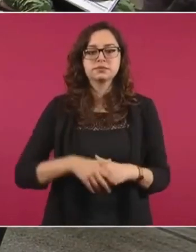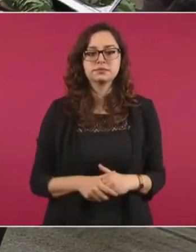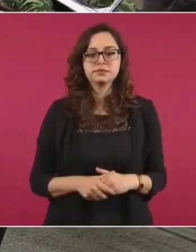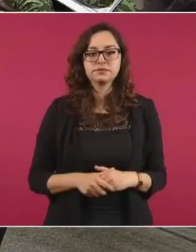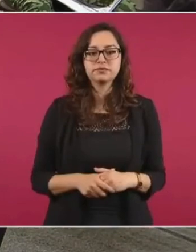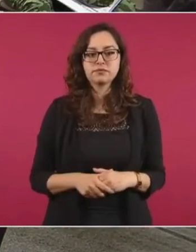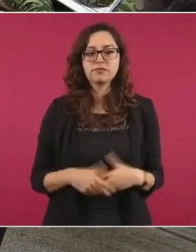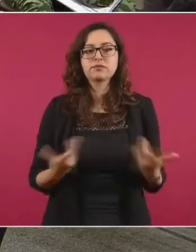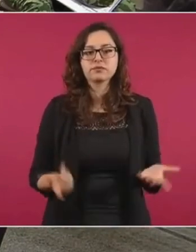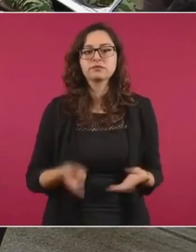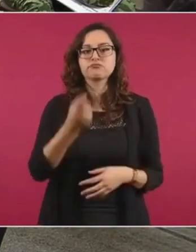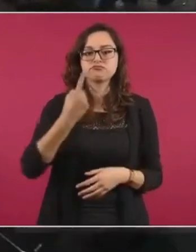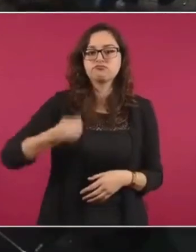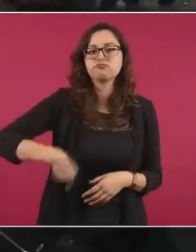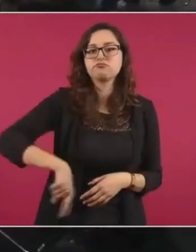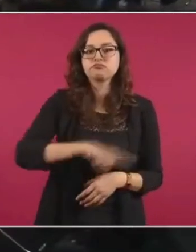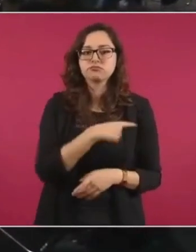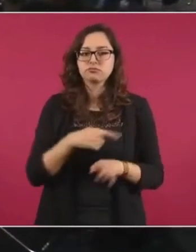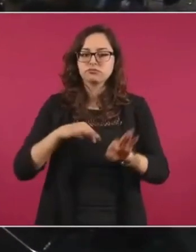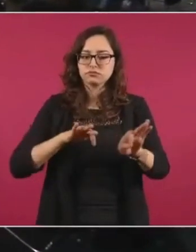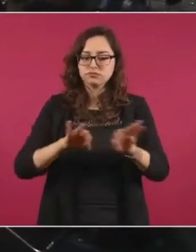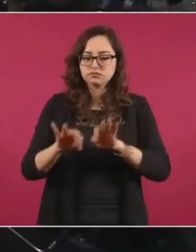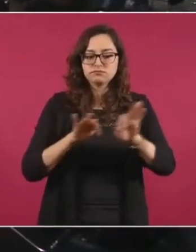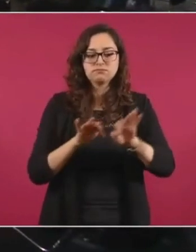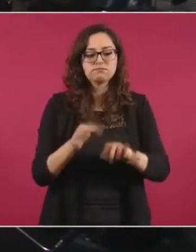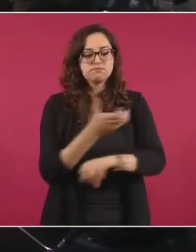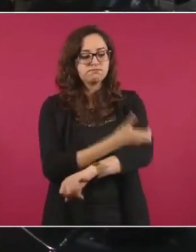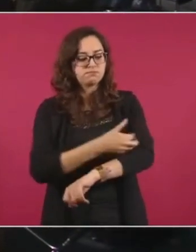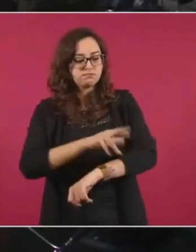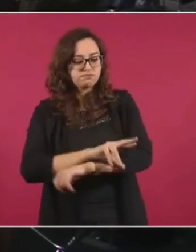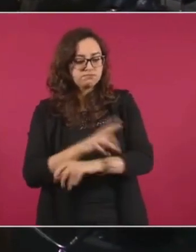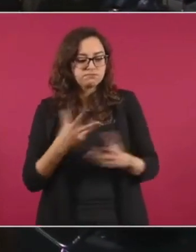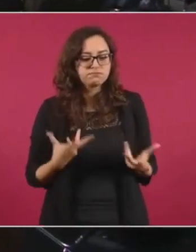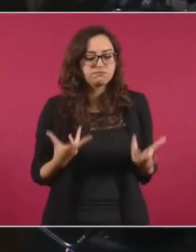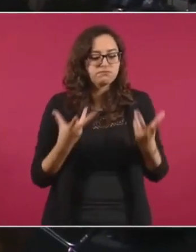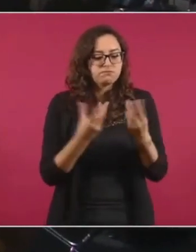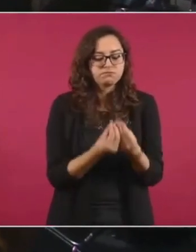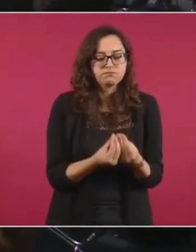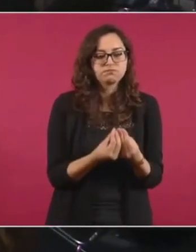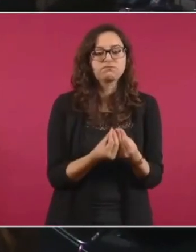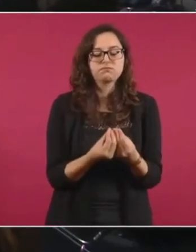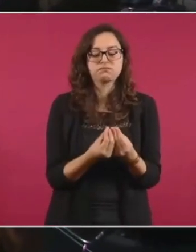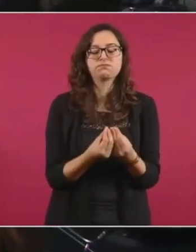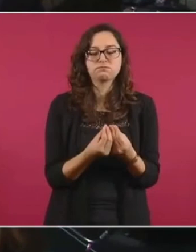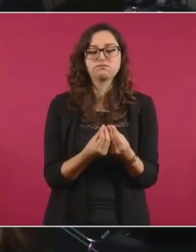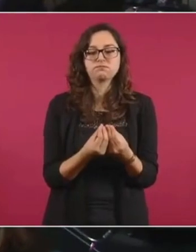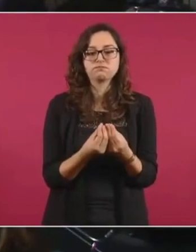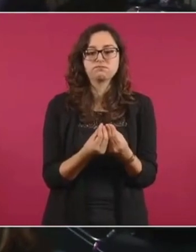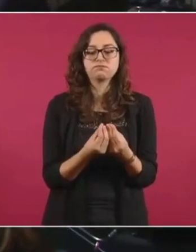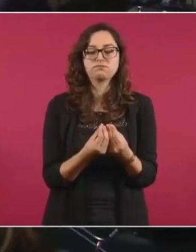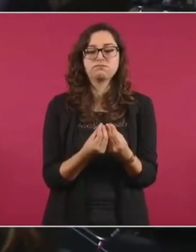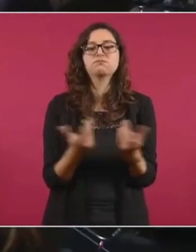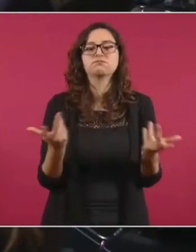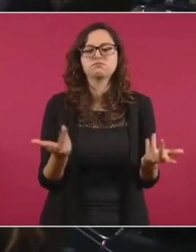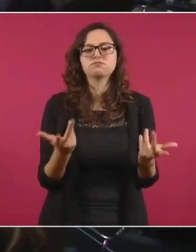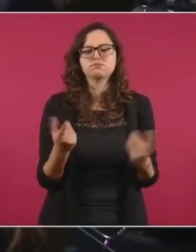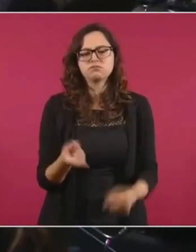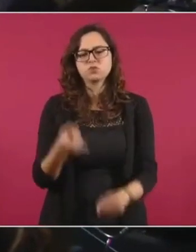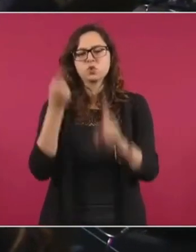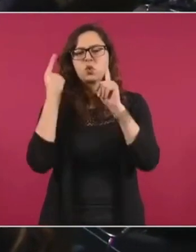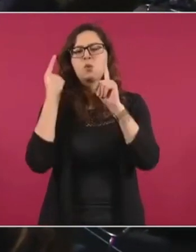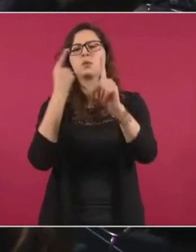Estamos trabajando de manera coordinada y esto pues es para